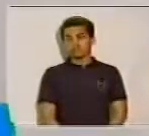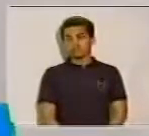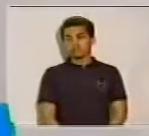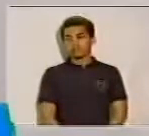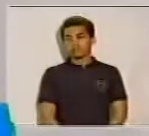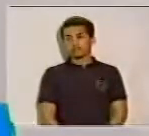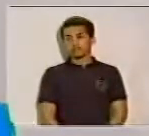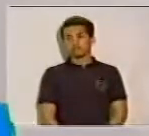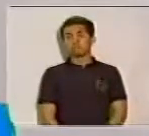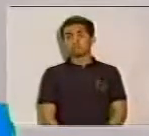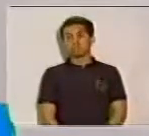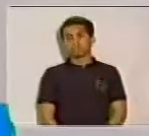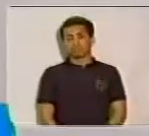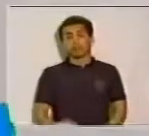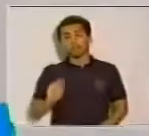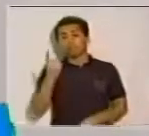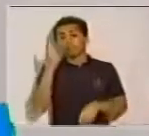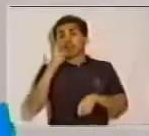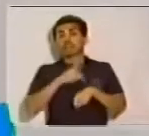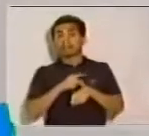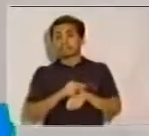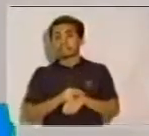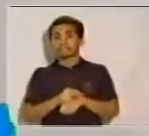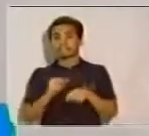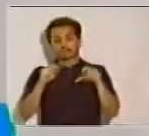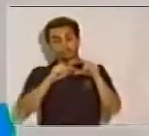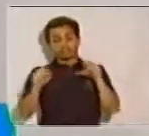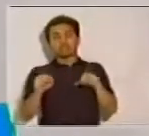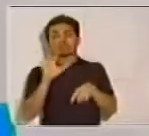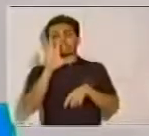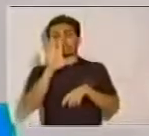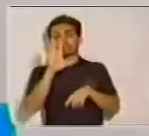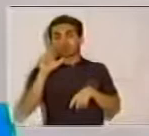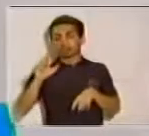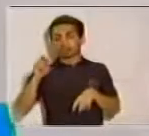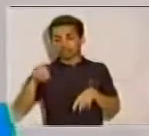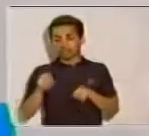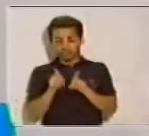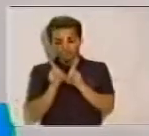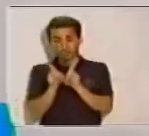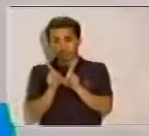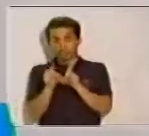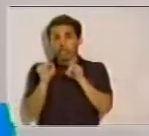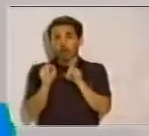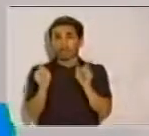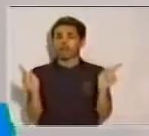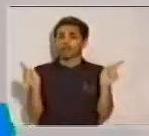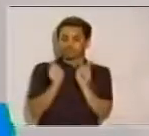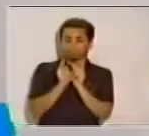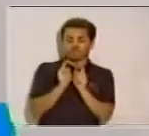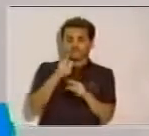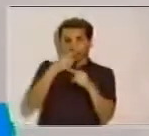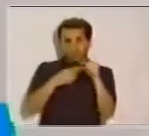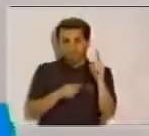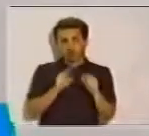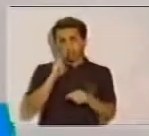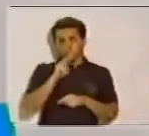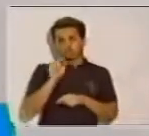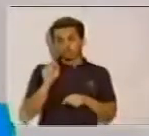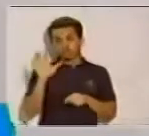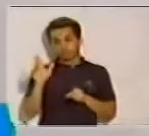Solo tomé la mitad de lo que medía el radio. En este caso es la mitad de 5. Procedo a trazar la